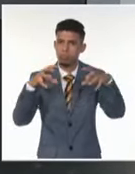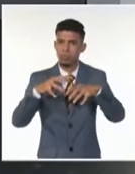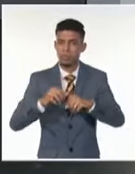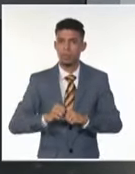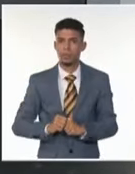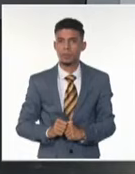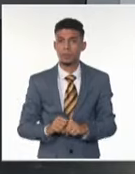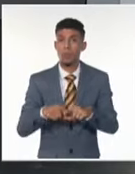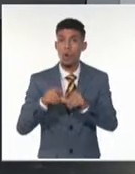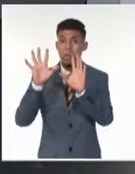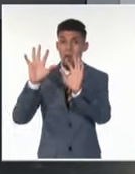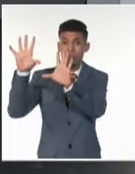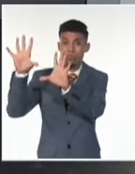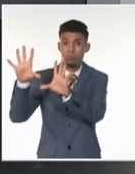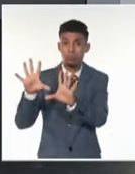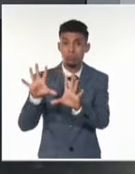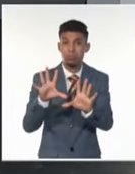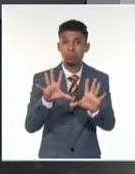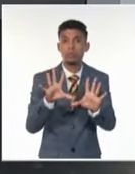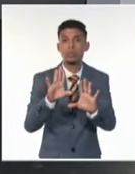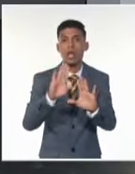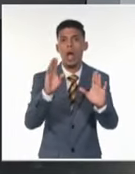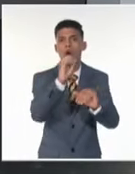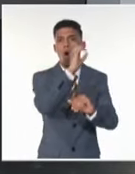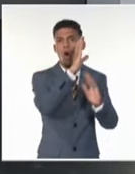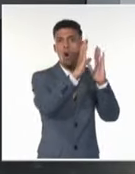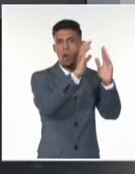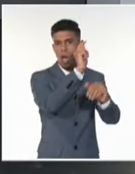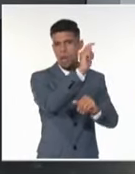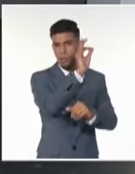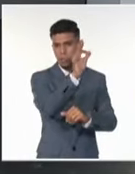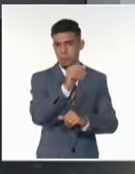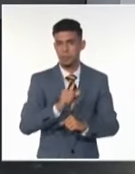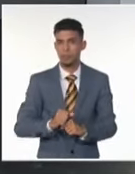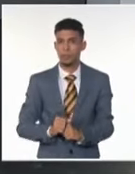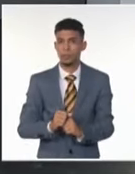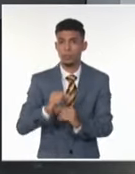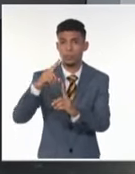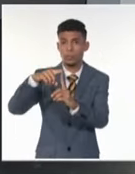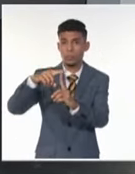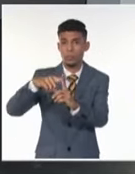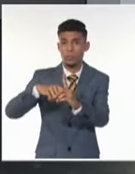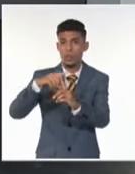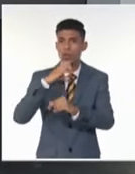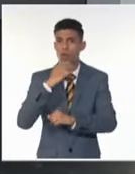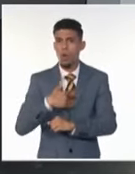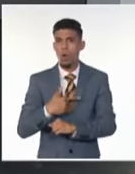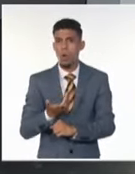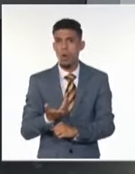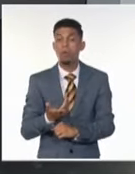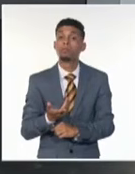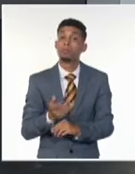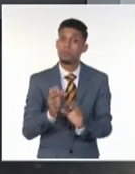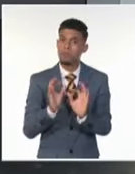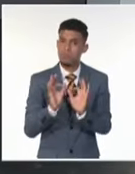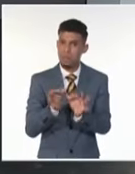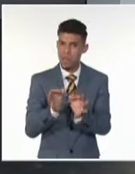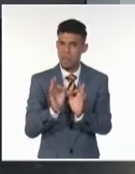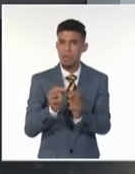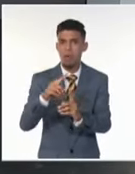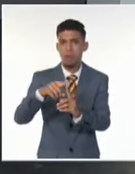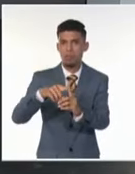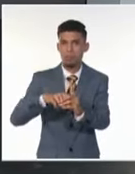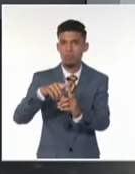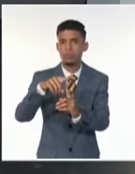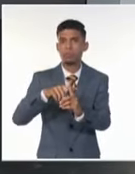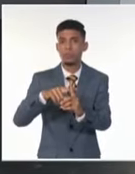vaguada se irá trasladando un poco más hacia el oriente cubano. En el caso de las temperaturas, pues le decía que ha tenido su influencia en los valores de temperatura mínima para